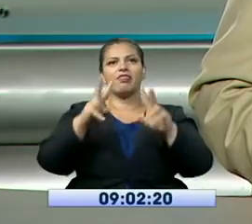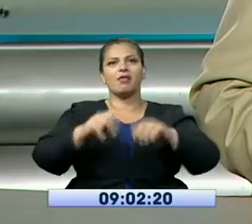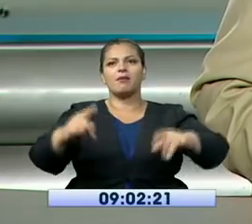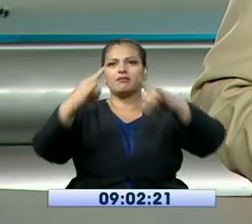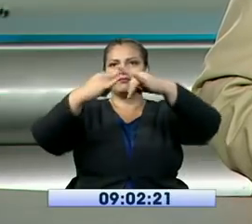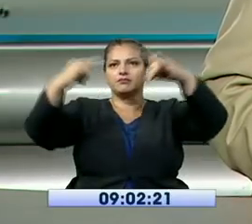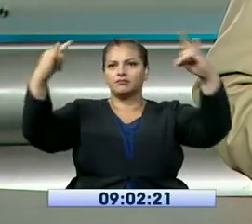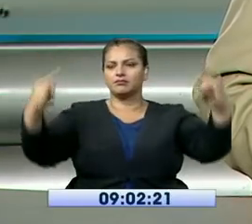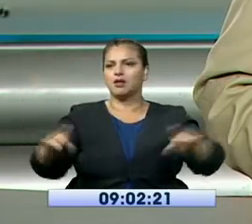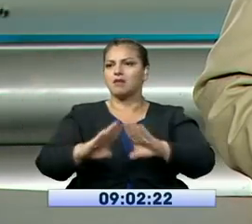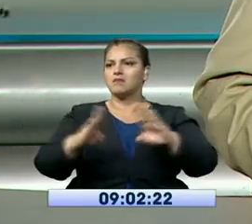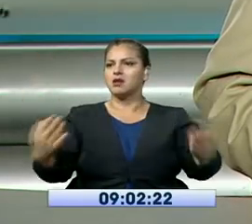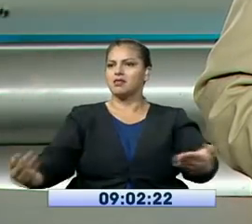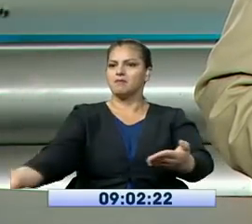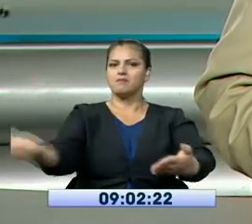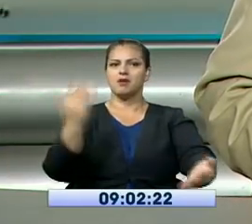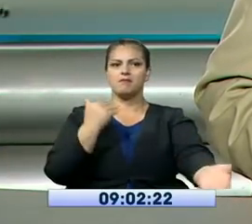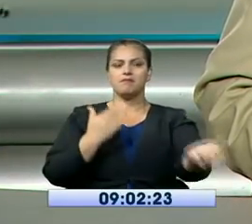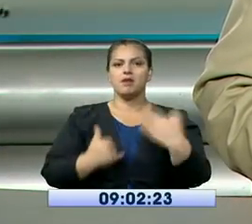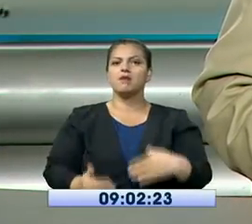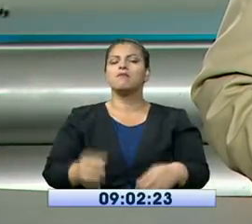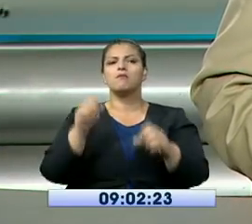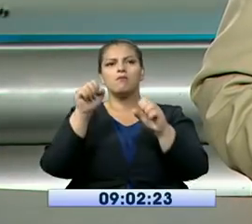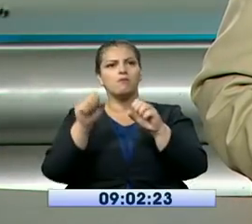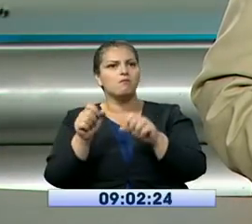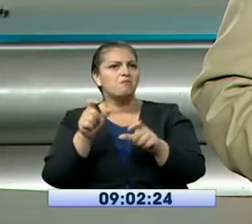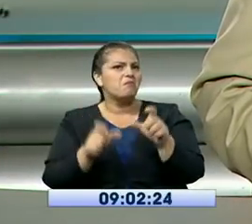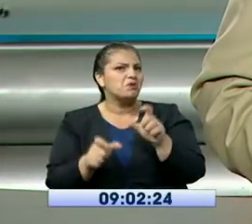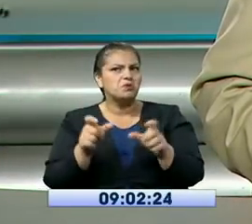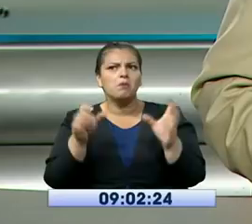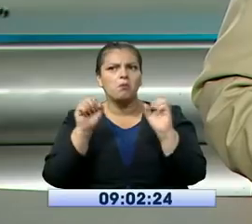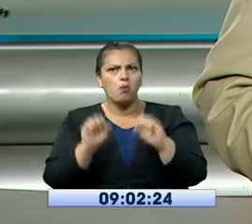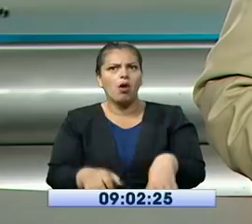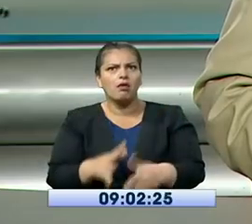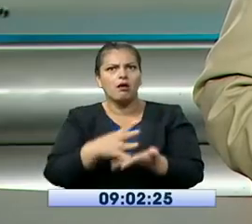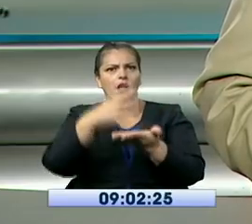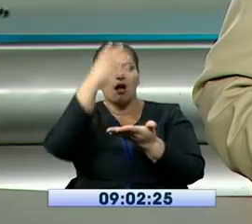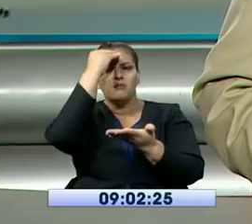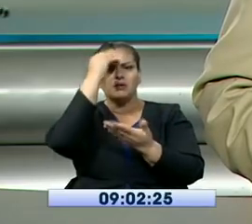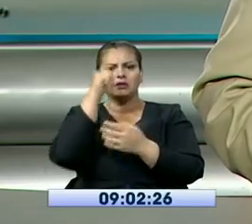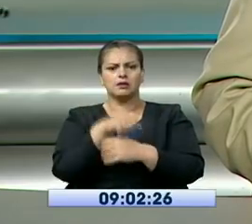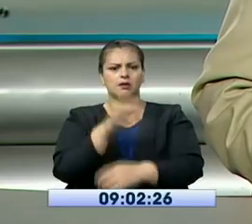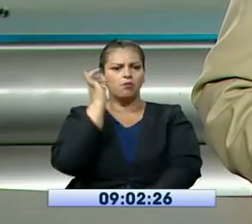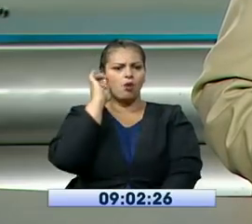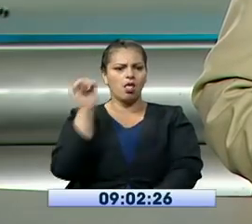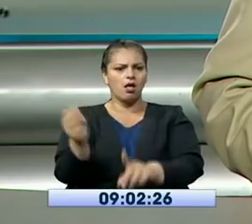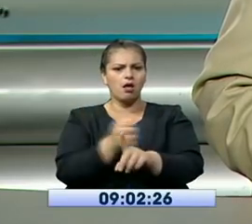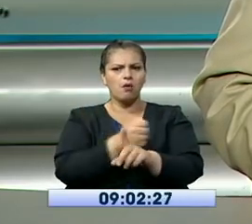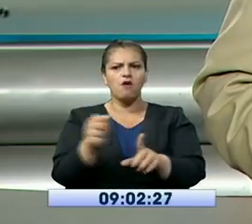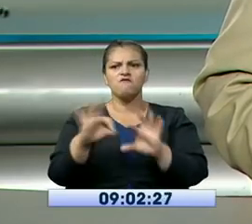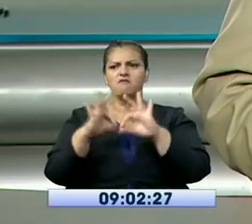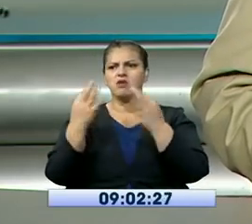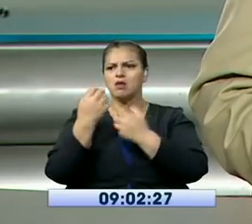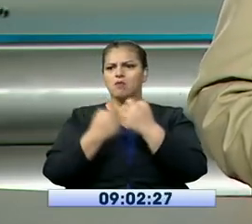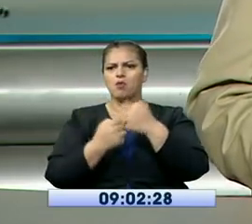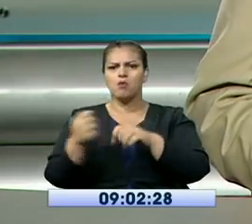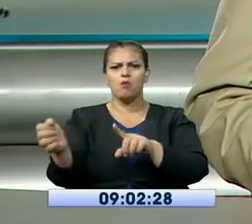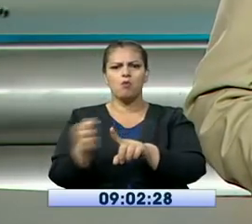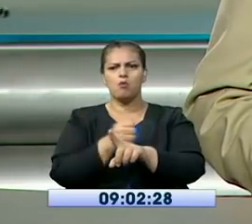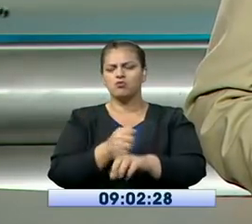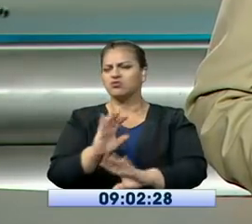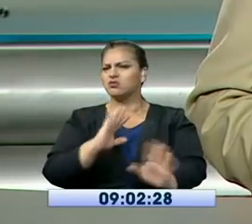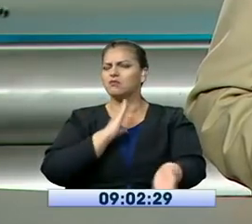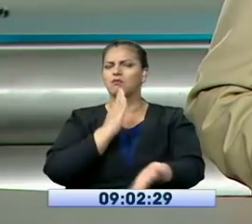en hogares y centros educativos durante las jornadas se realizaron presentaciones artísticas y exposición de